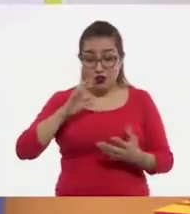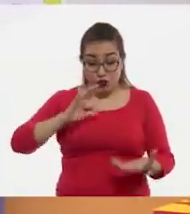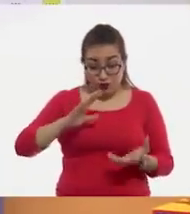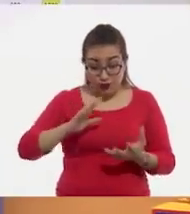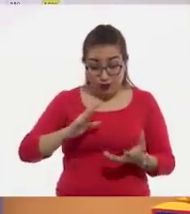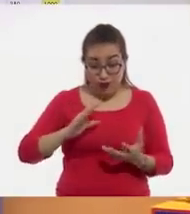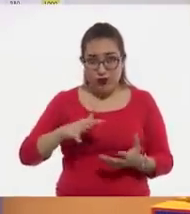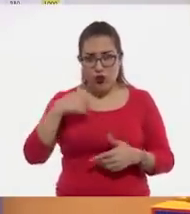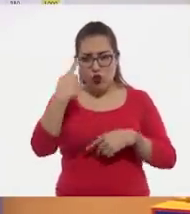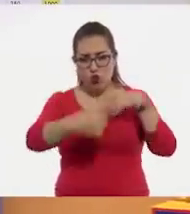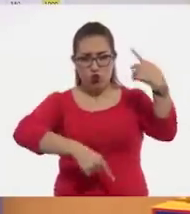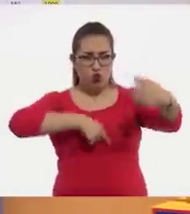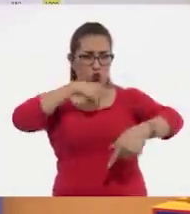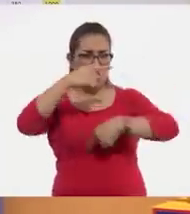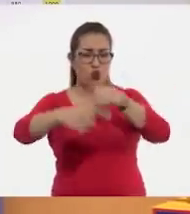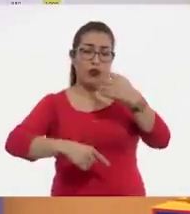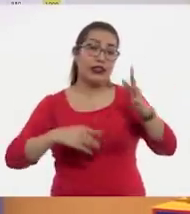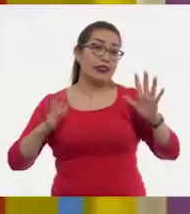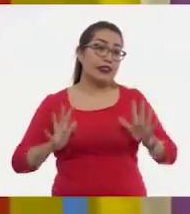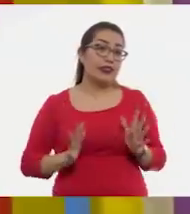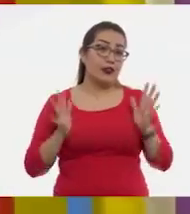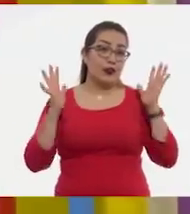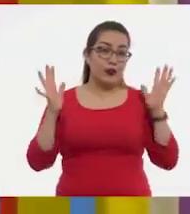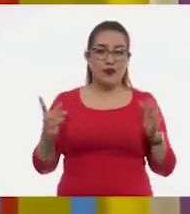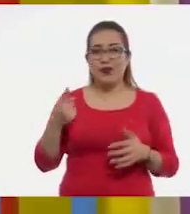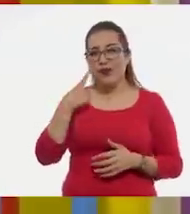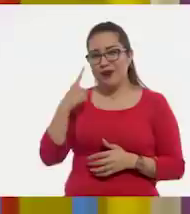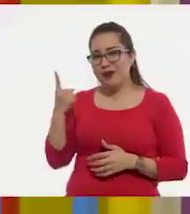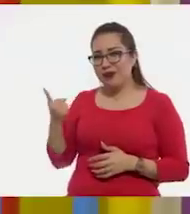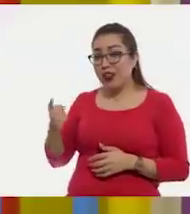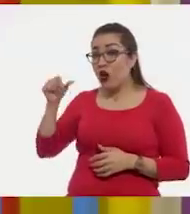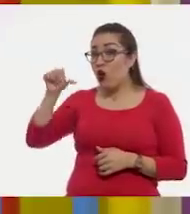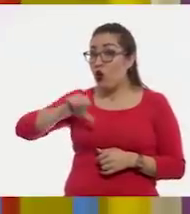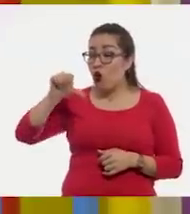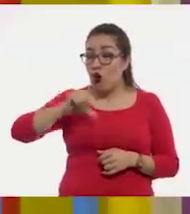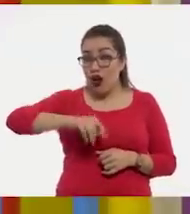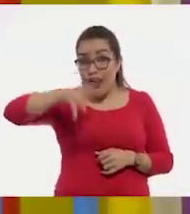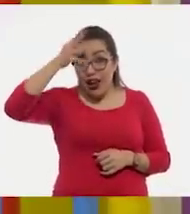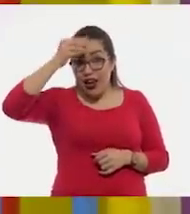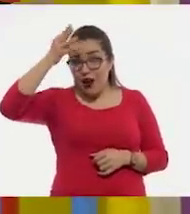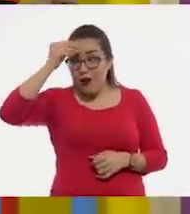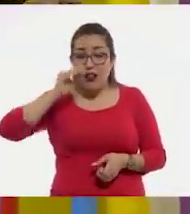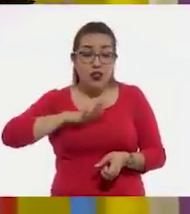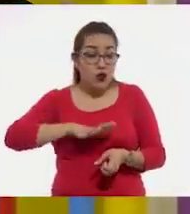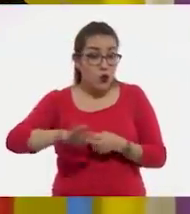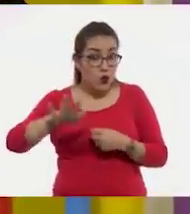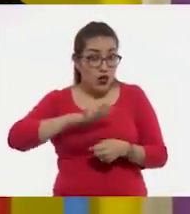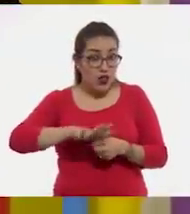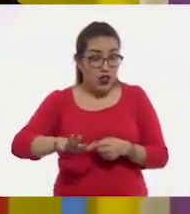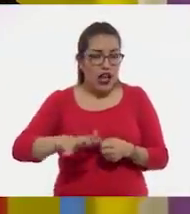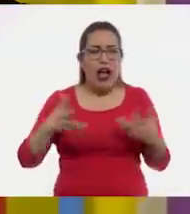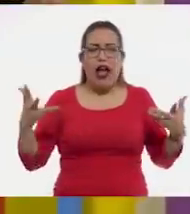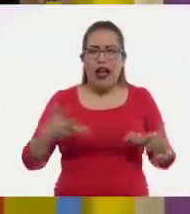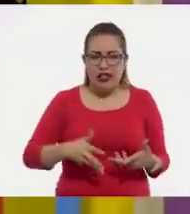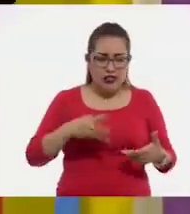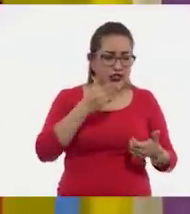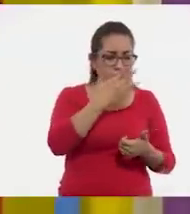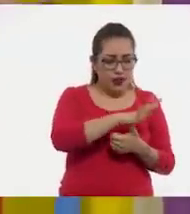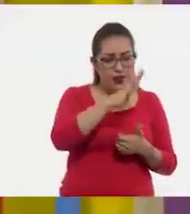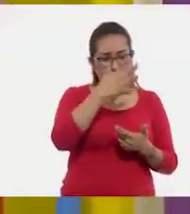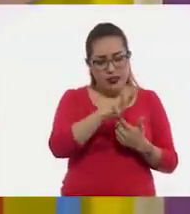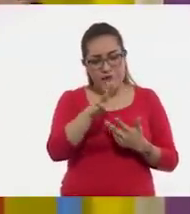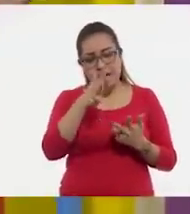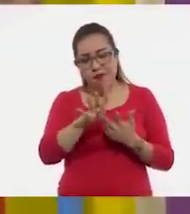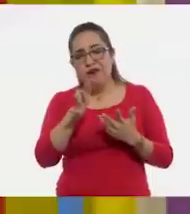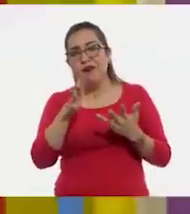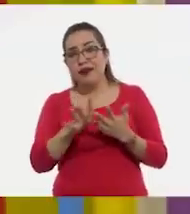vuelco impresionante. Y mira, fíjate que aprendimos que podemos construir sesiones de 10 en 10. No llegamos